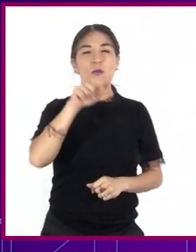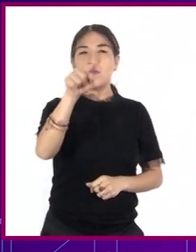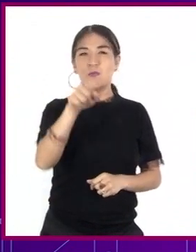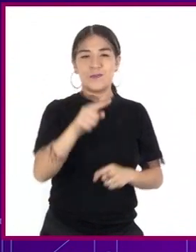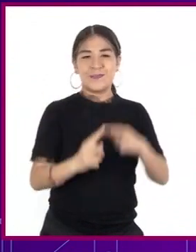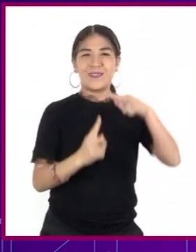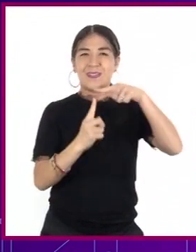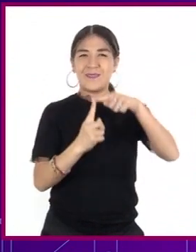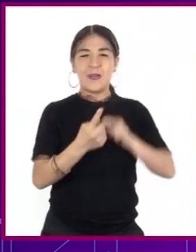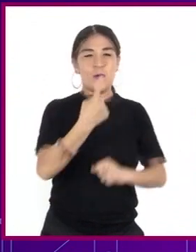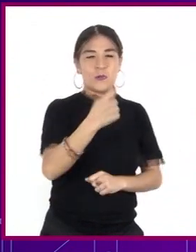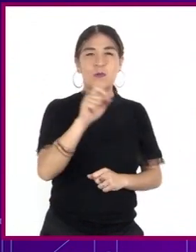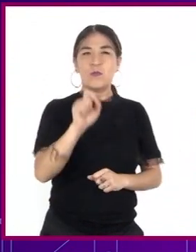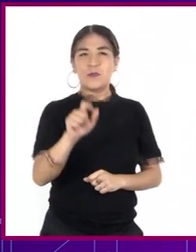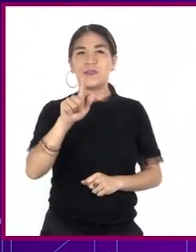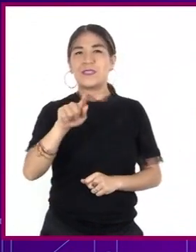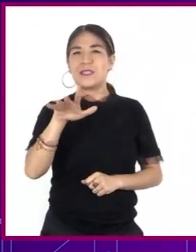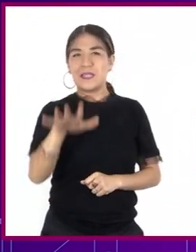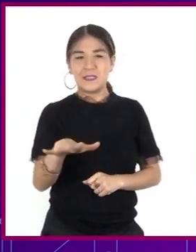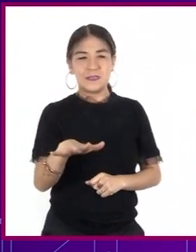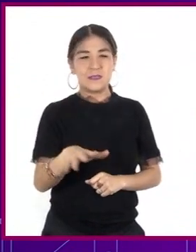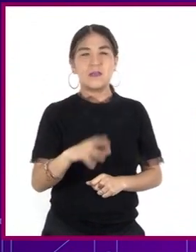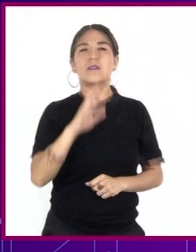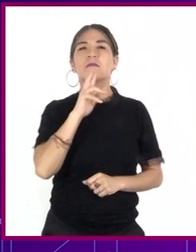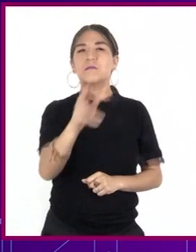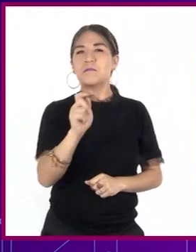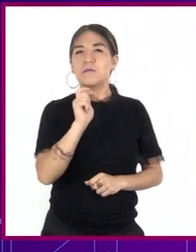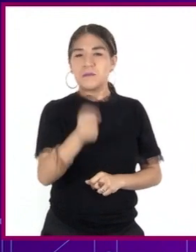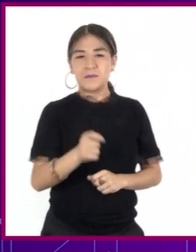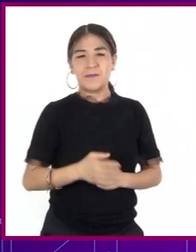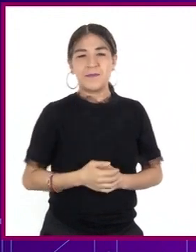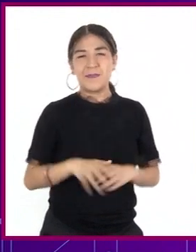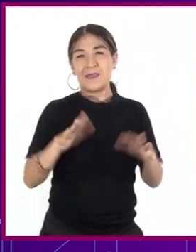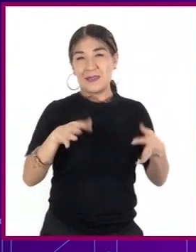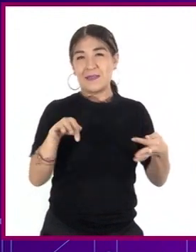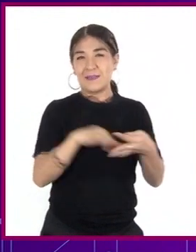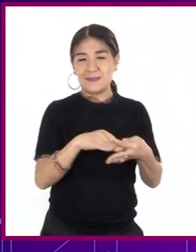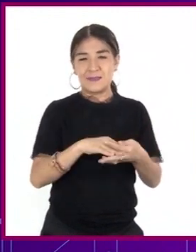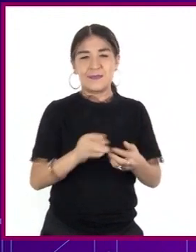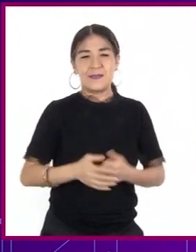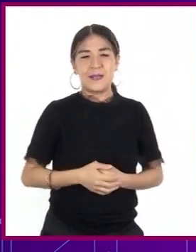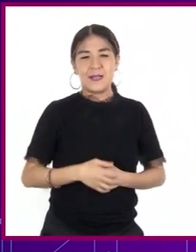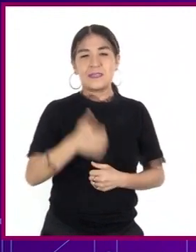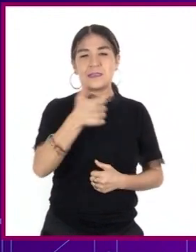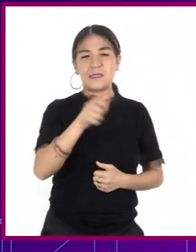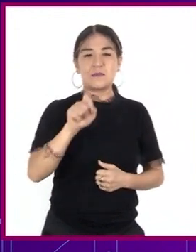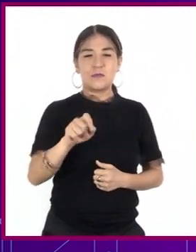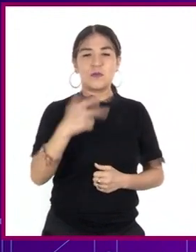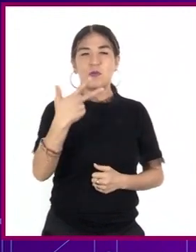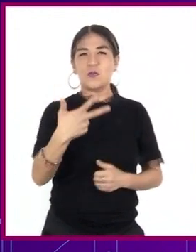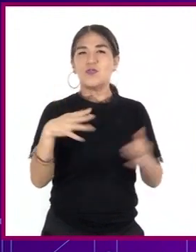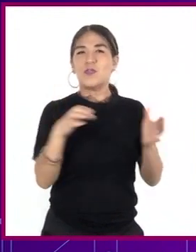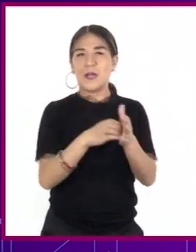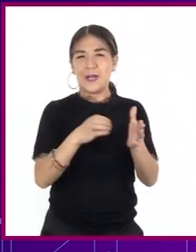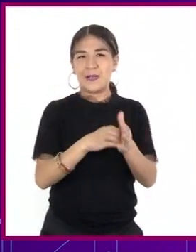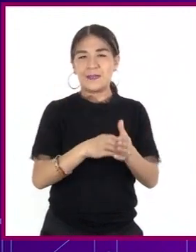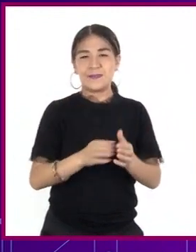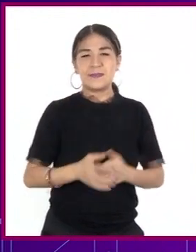dividirlo entre 1.75, arroja como resultado aproximadamente 6.8